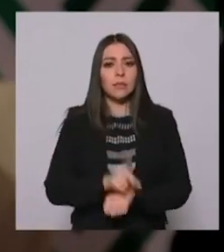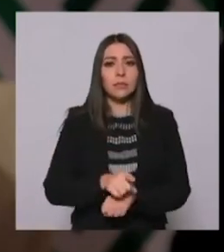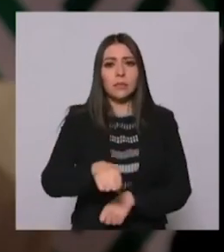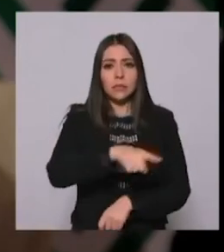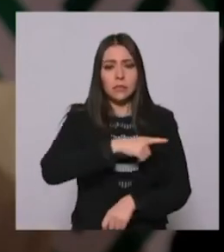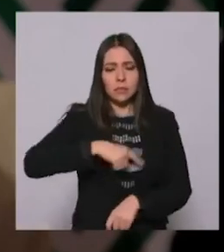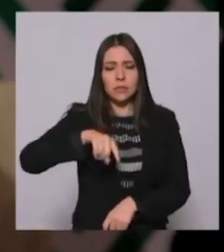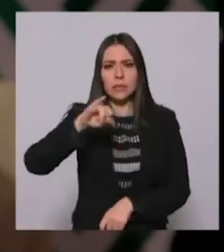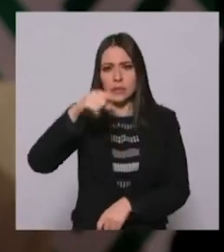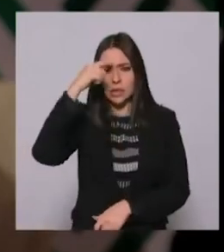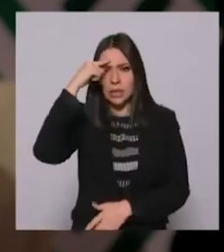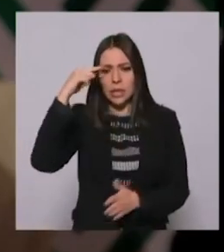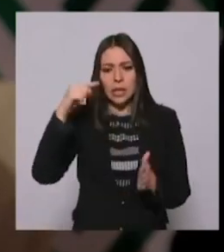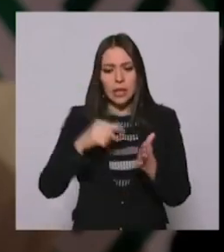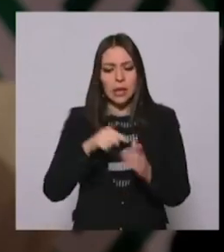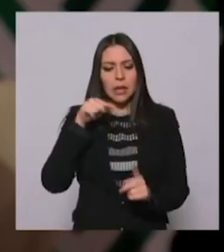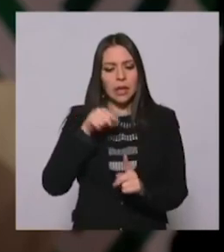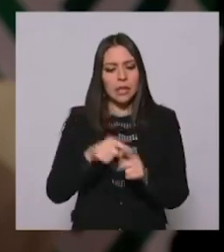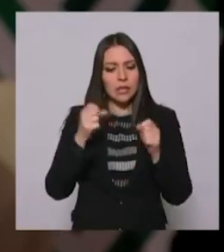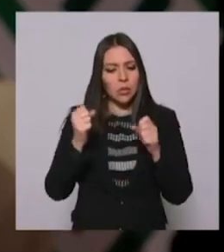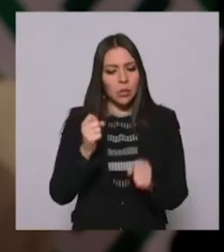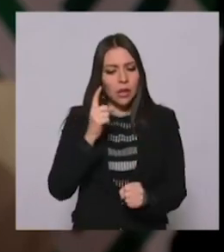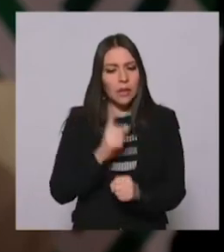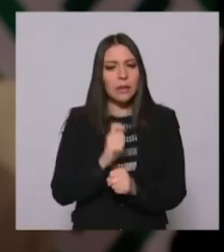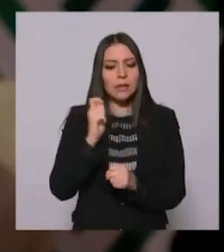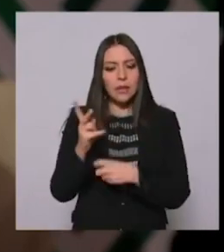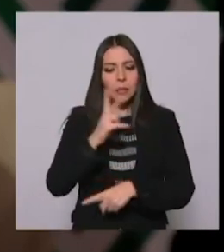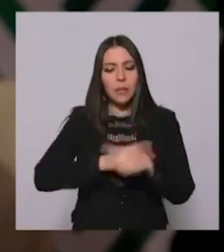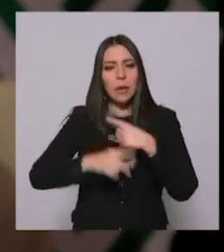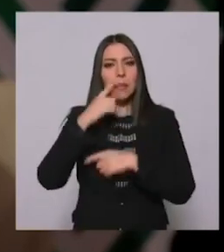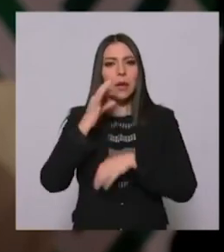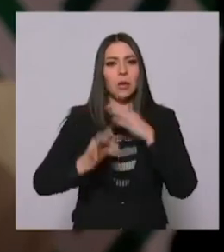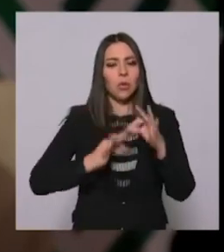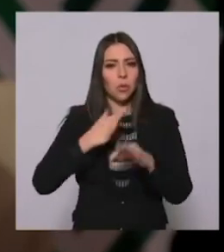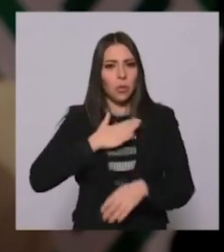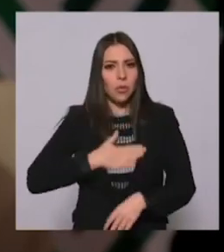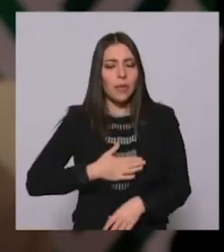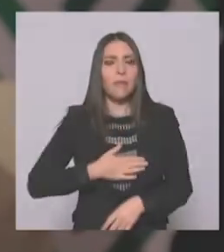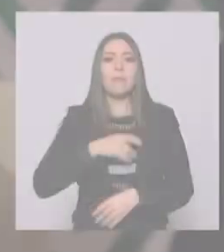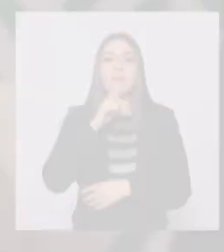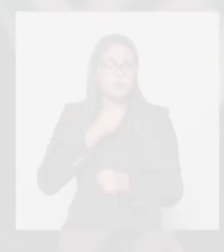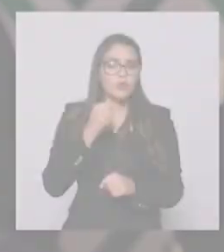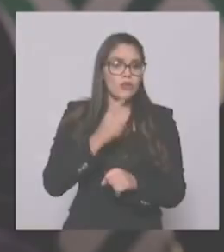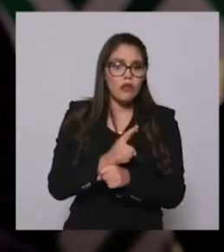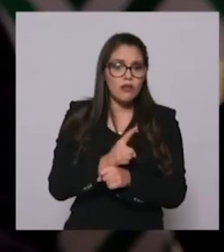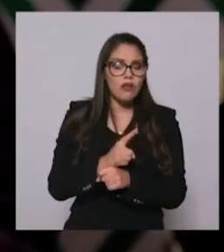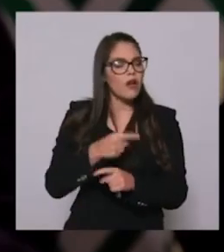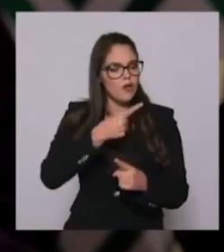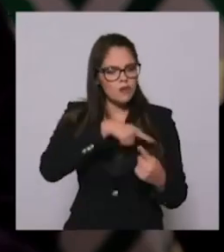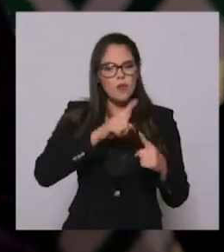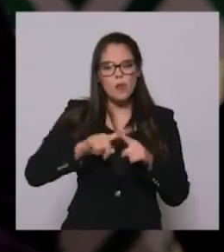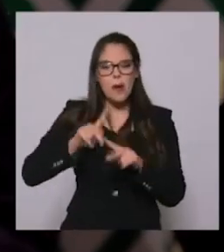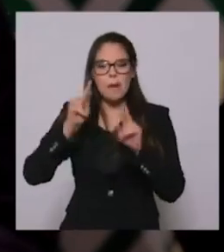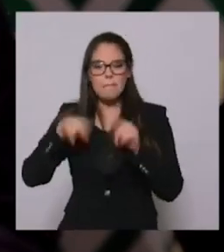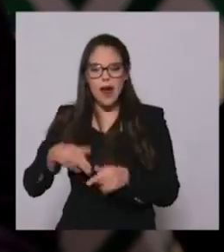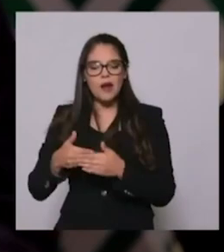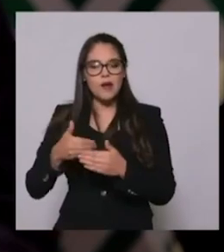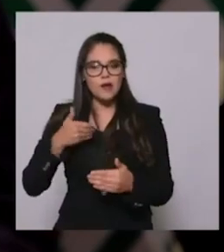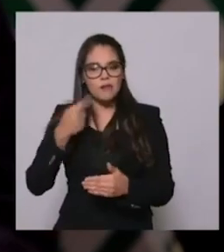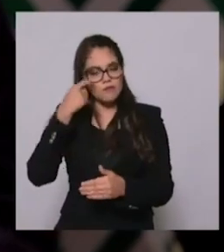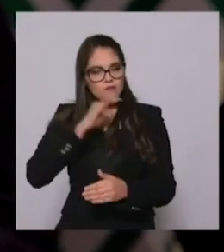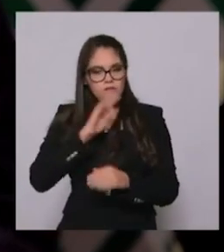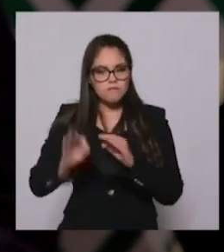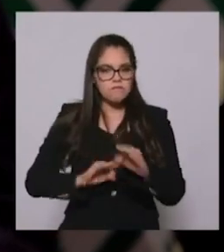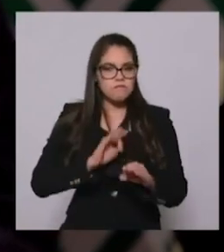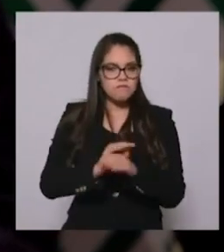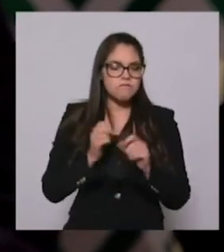de la justicia, pero sobre todo de la erradicación de la corrupción a todos niveles. Quiero decir aquí que confío en el equipo